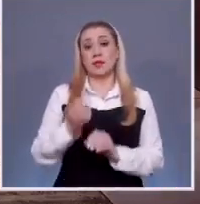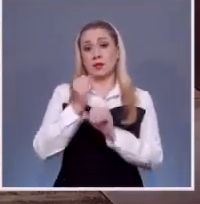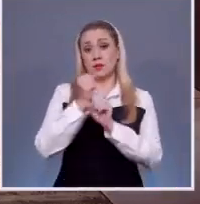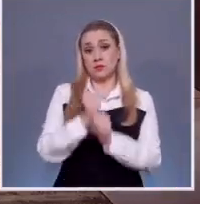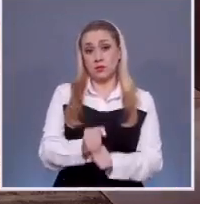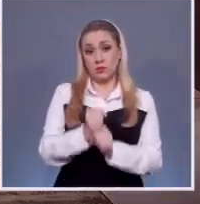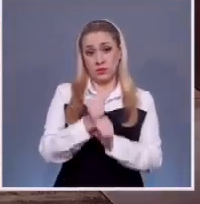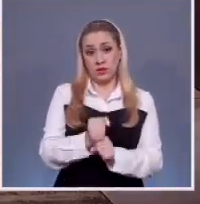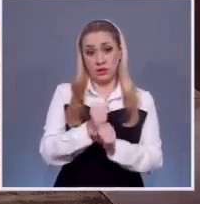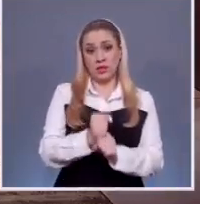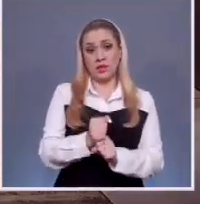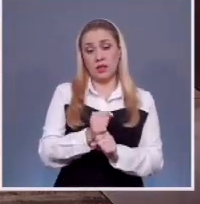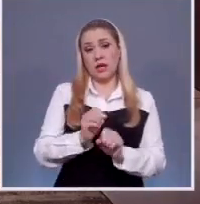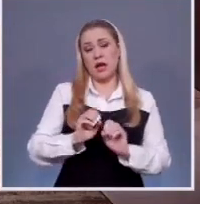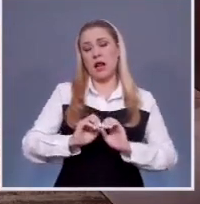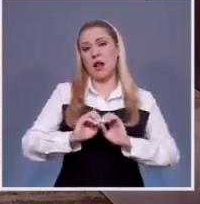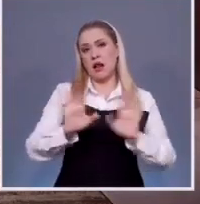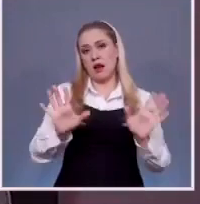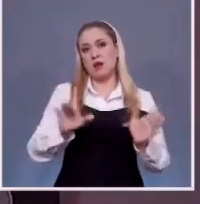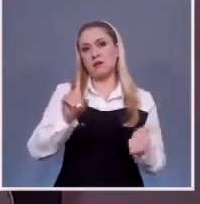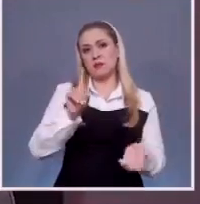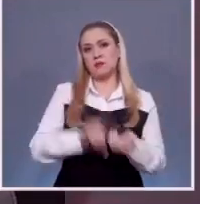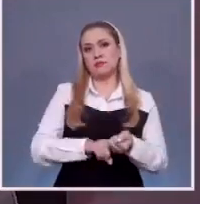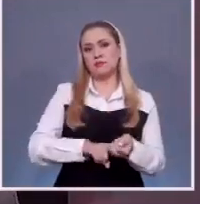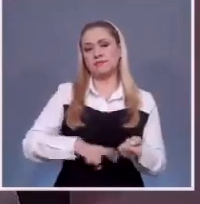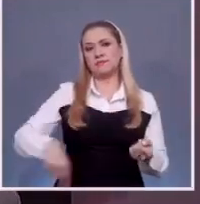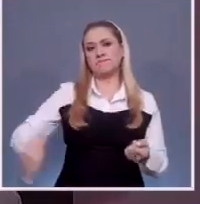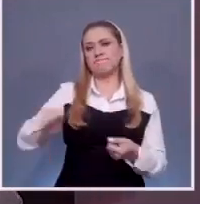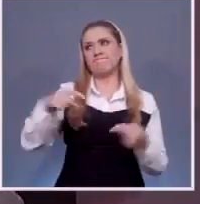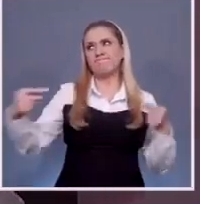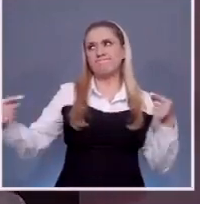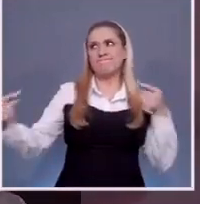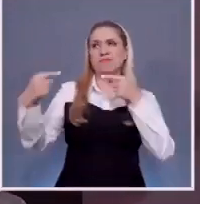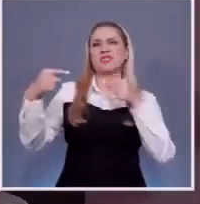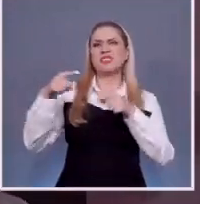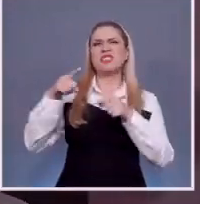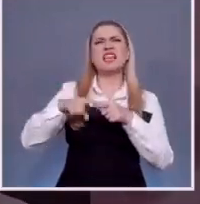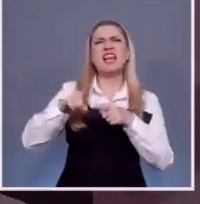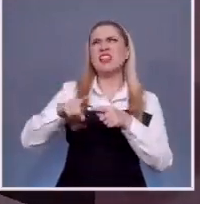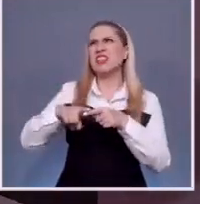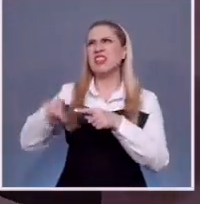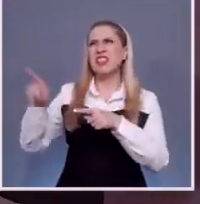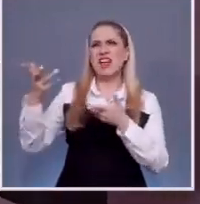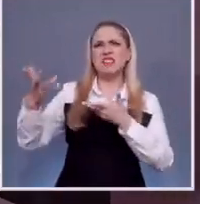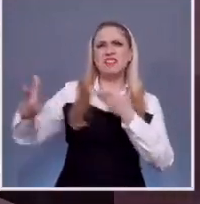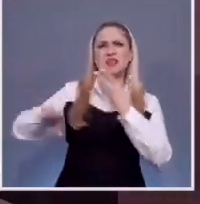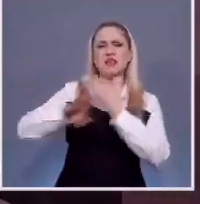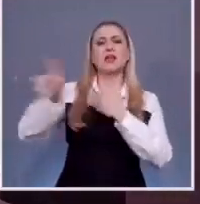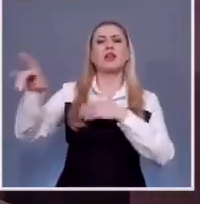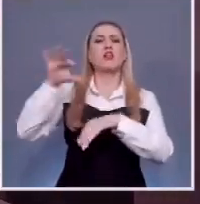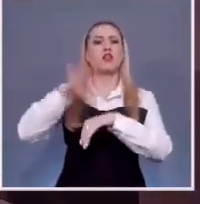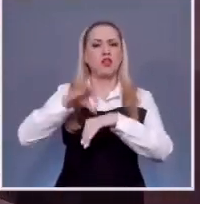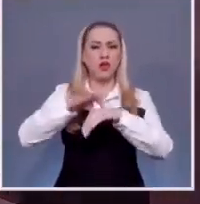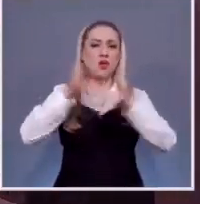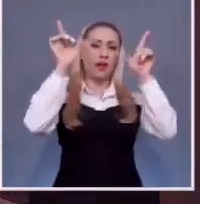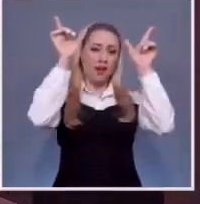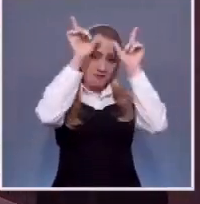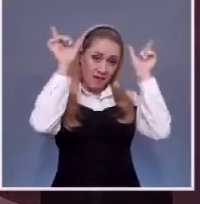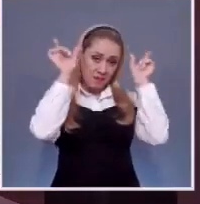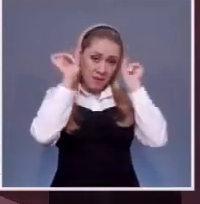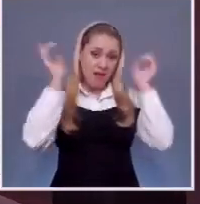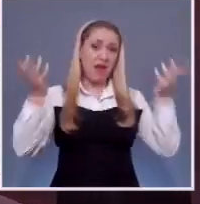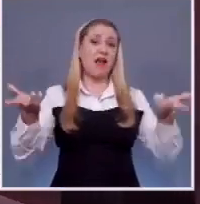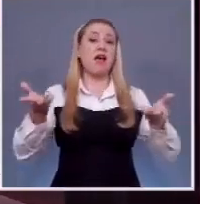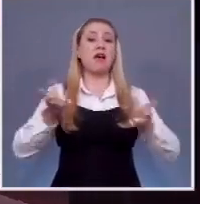pues se encuentran, por supuesto, con el personal médico, los médicos, las enfermeras, pero también con los trabajadores sociales, con los paramédicos, con